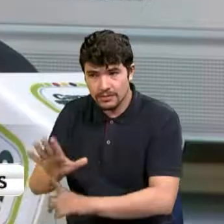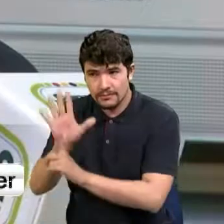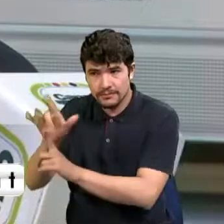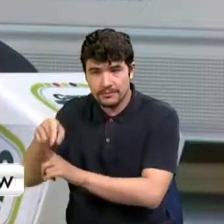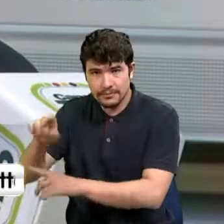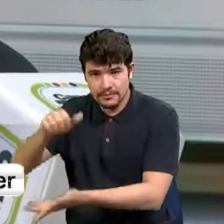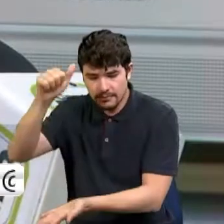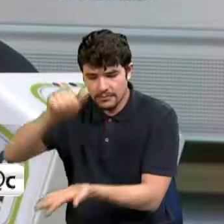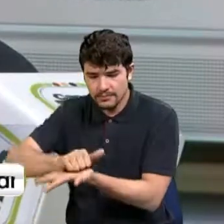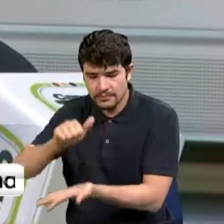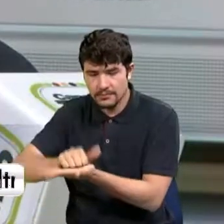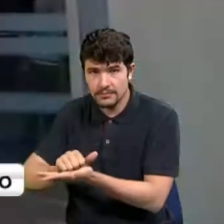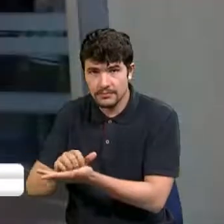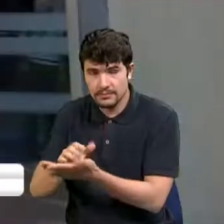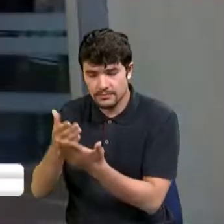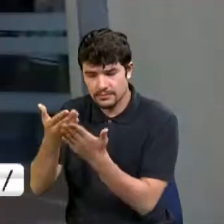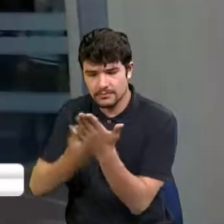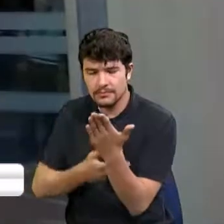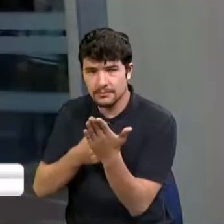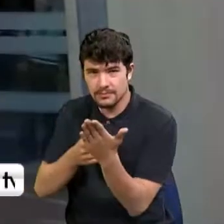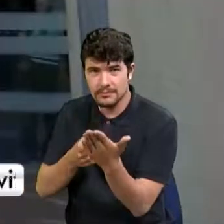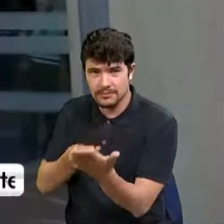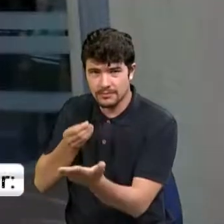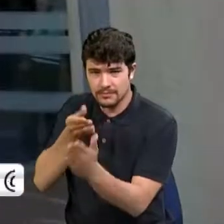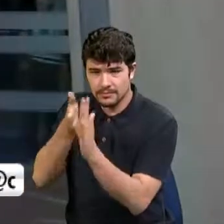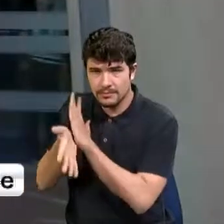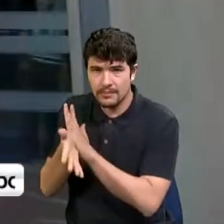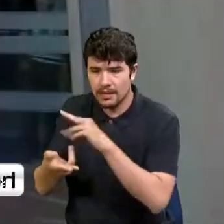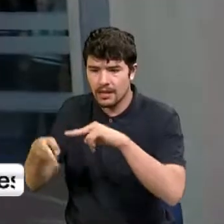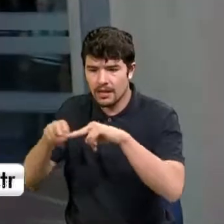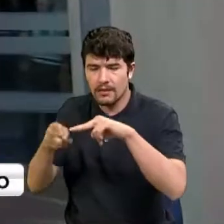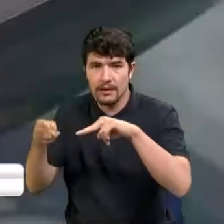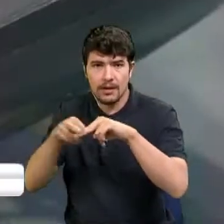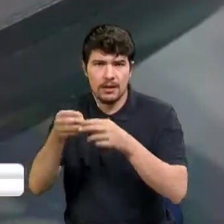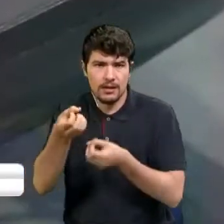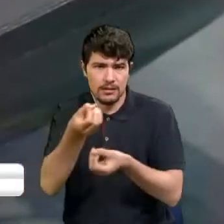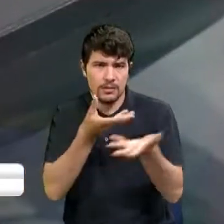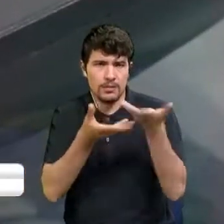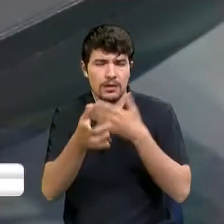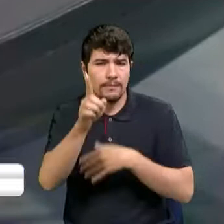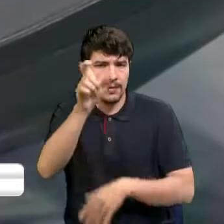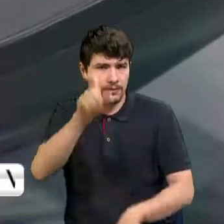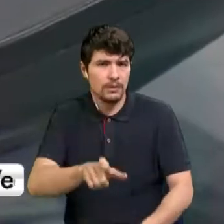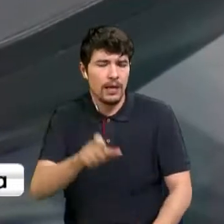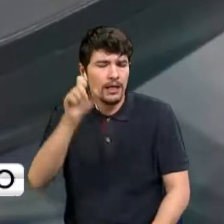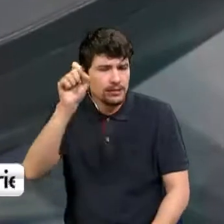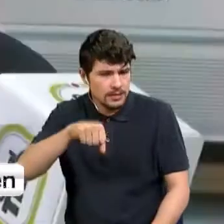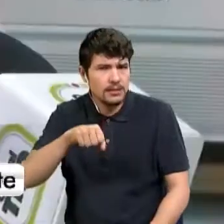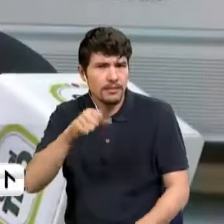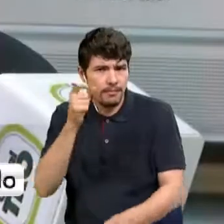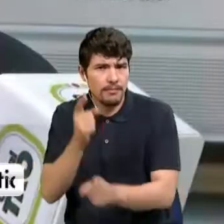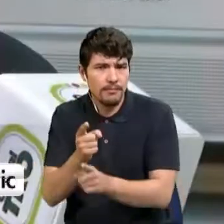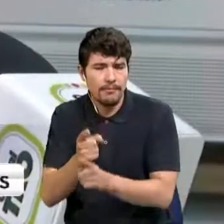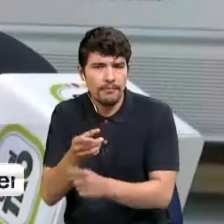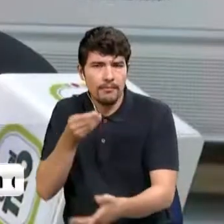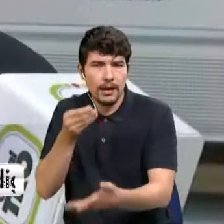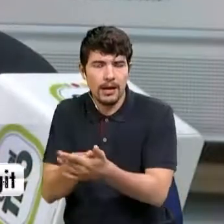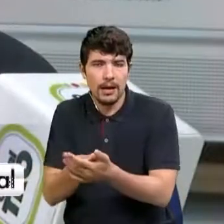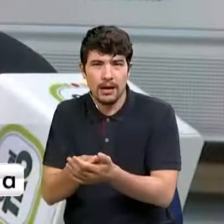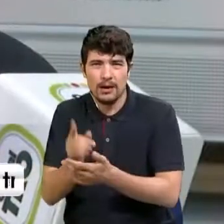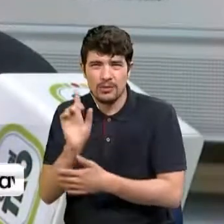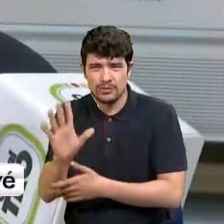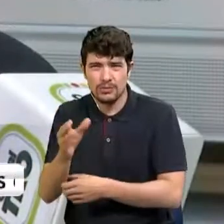sellen la declaración son varias las condiciones que establecen si una persona debe o no declarar renta una de las